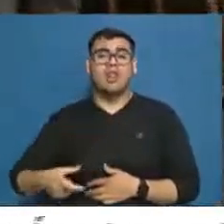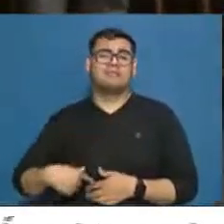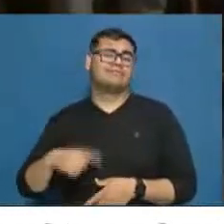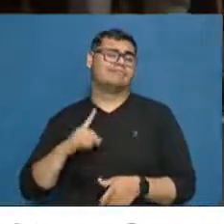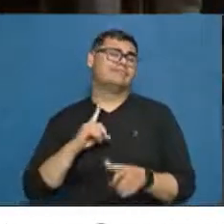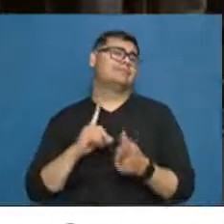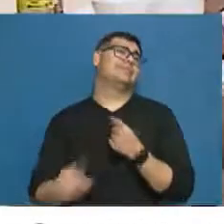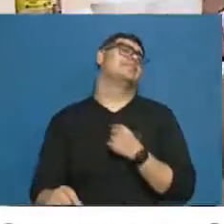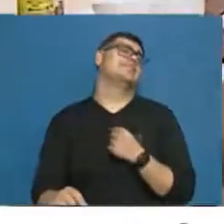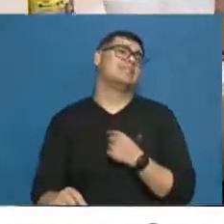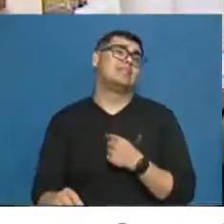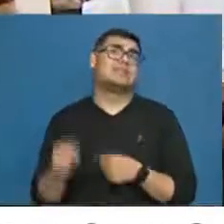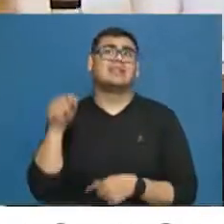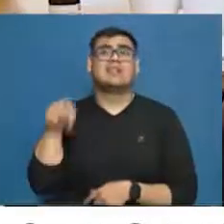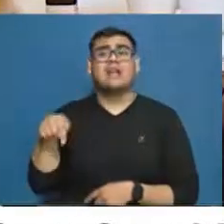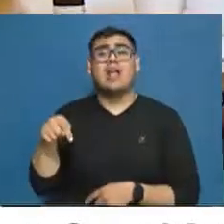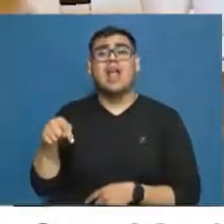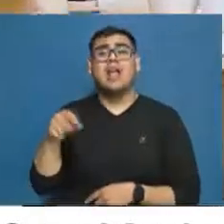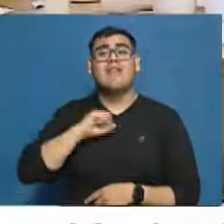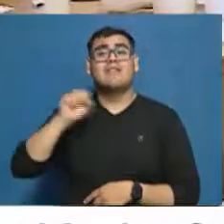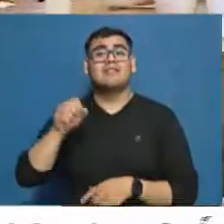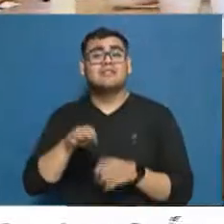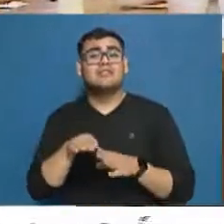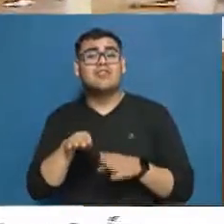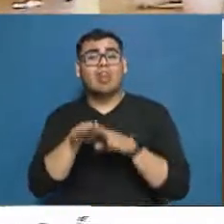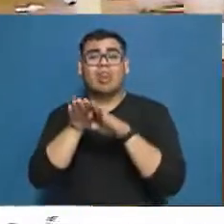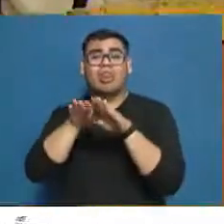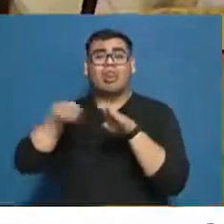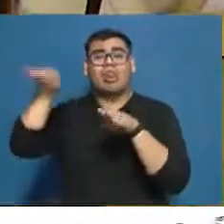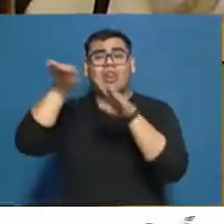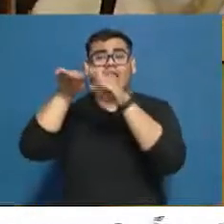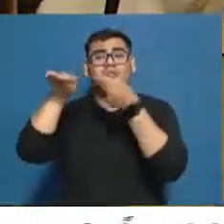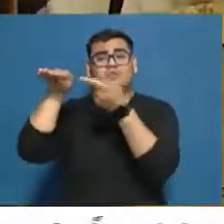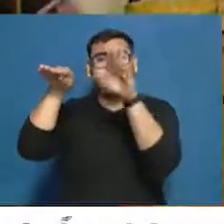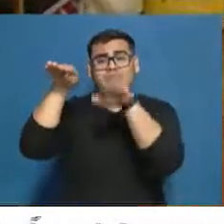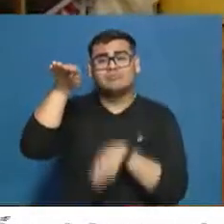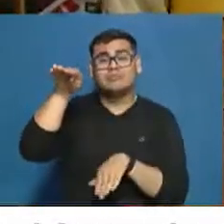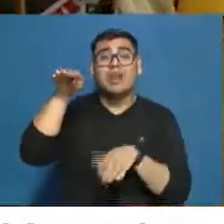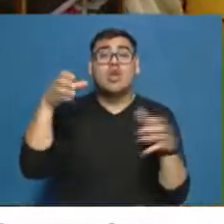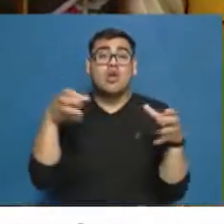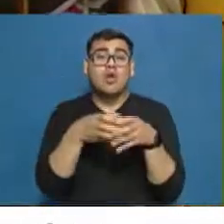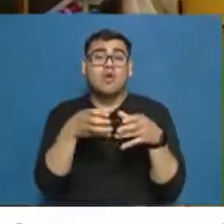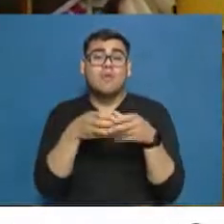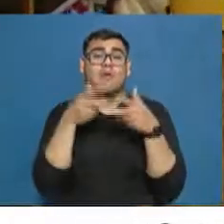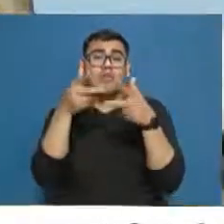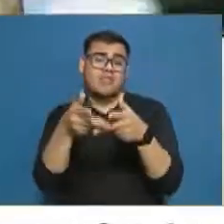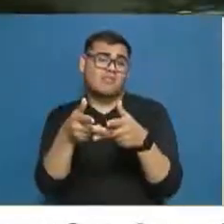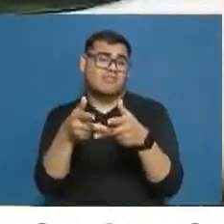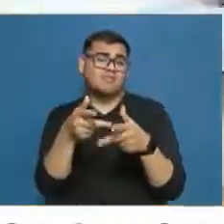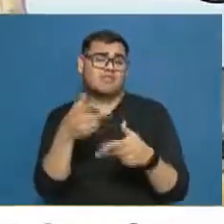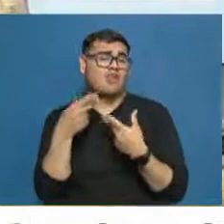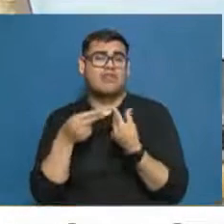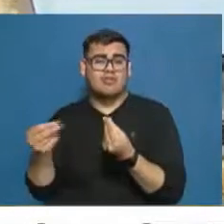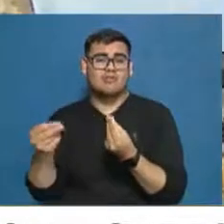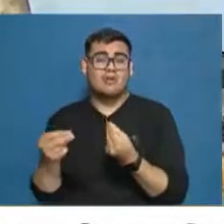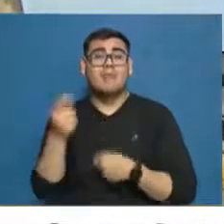de lo que es la inflación acumulada y por eso entonces es que el SUTE va a rechazar esta propuesta, mejor dicho, la rechazó. Lo escuchamos a Karina Sedano y